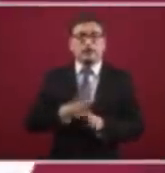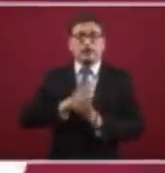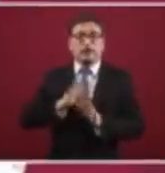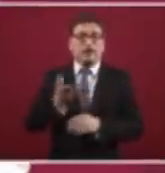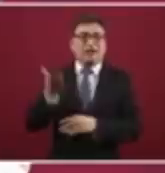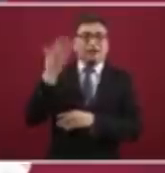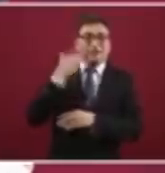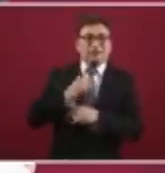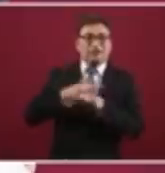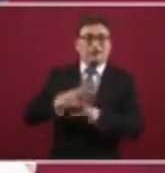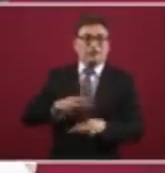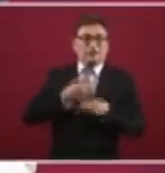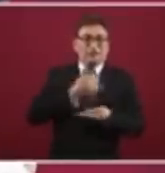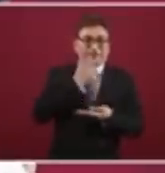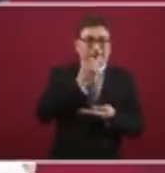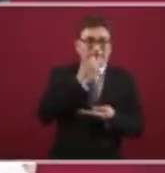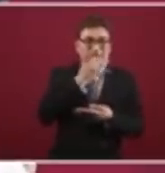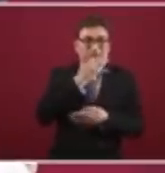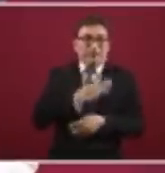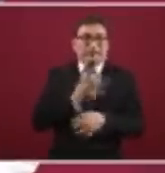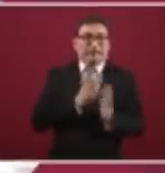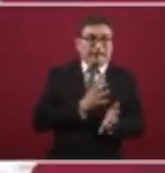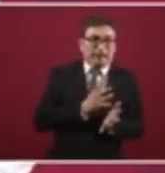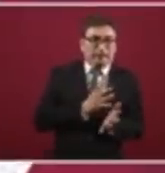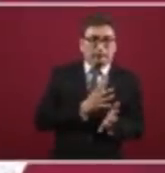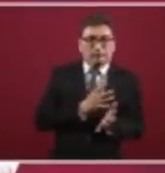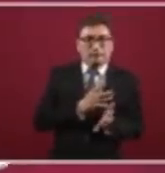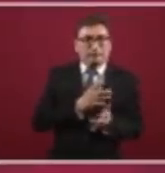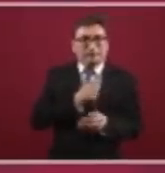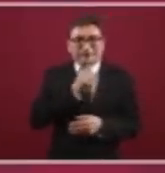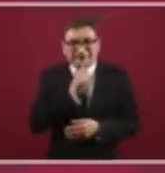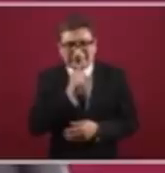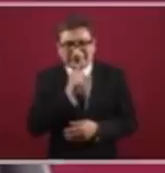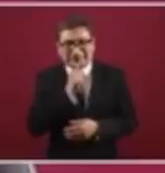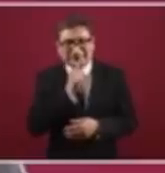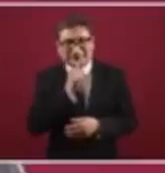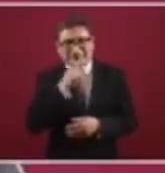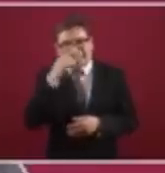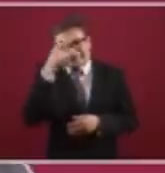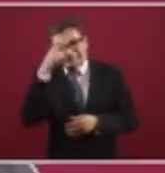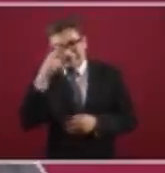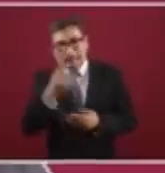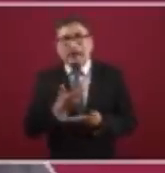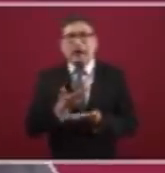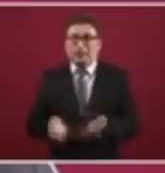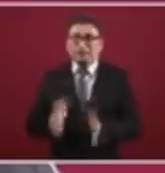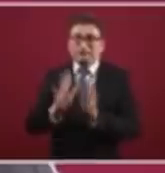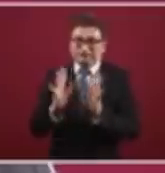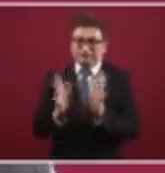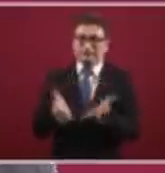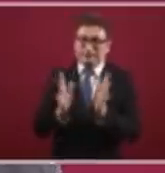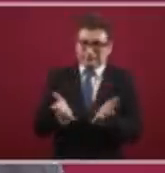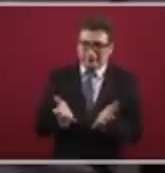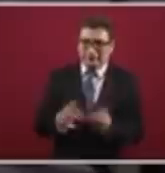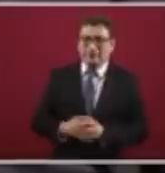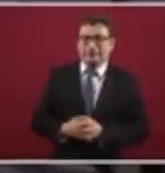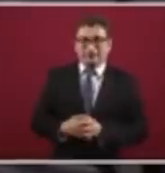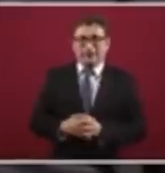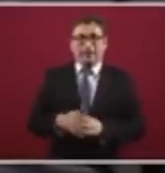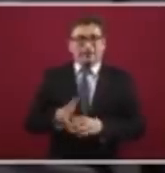de que ya se habían aprobado pero no ahora así ya se